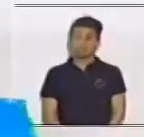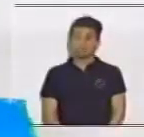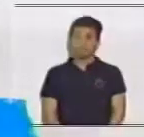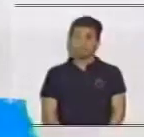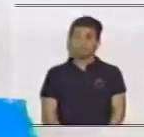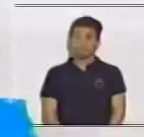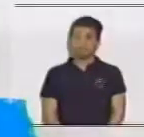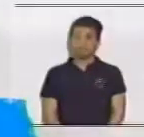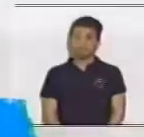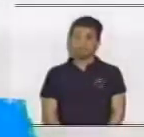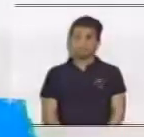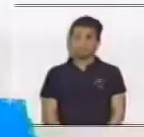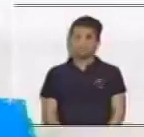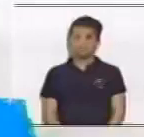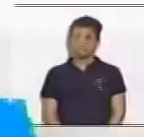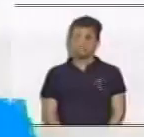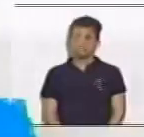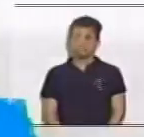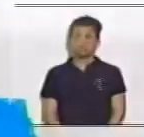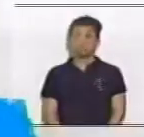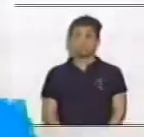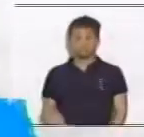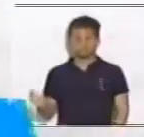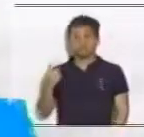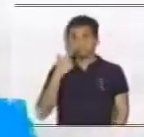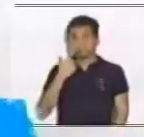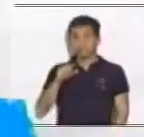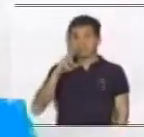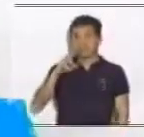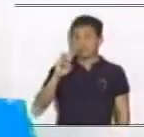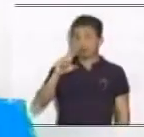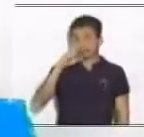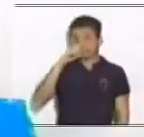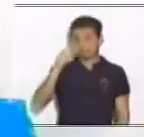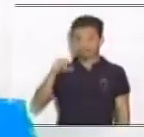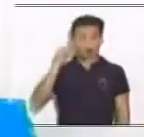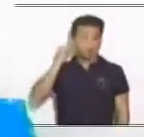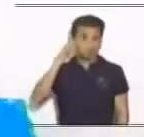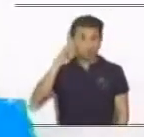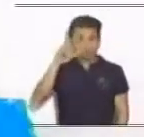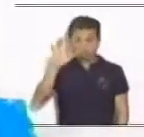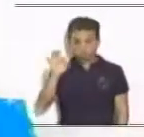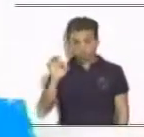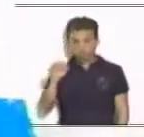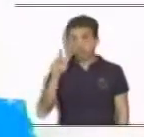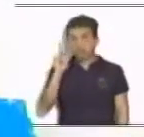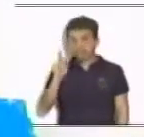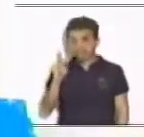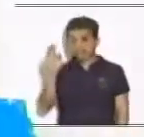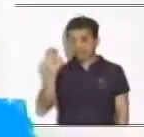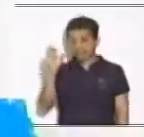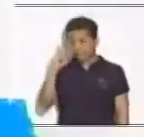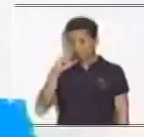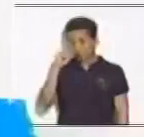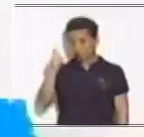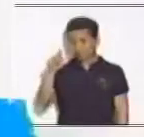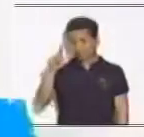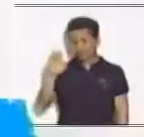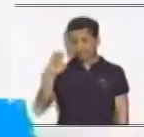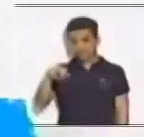es rectángulo y escaleno, porque todos sus lados son distintos,